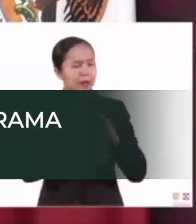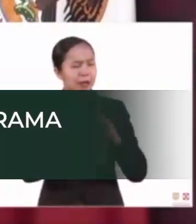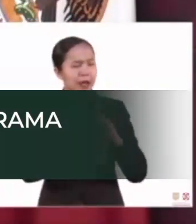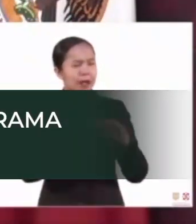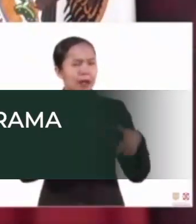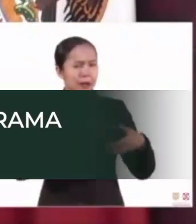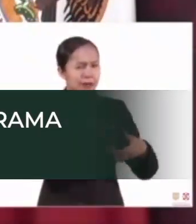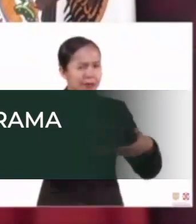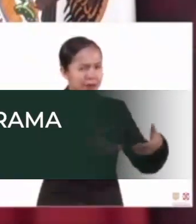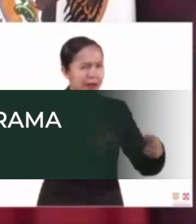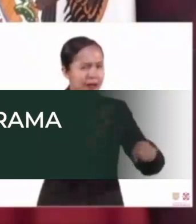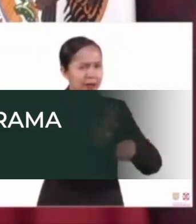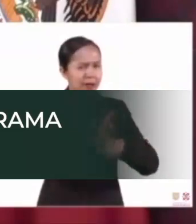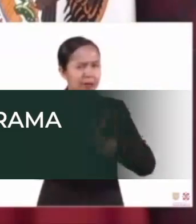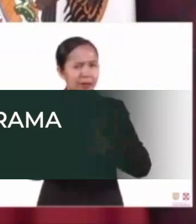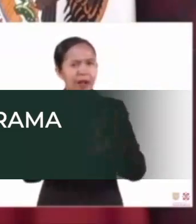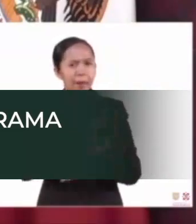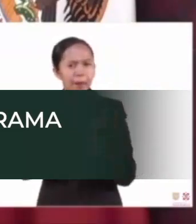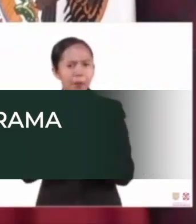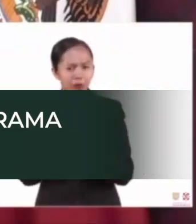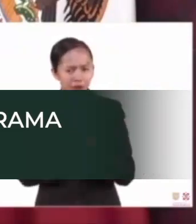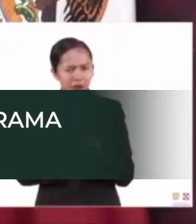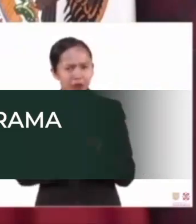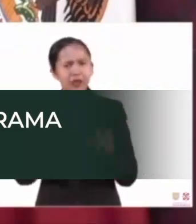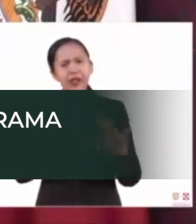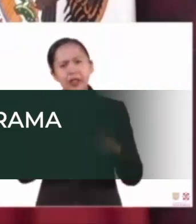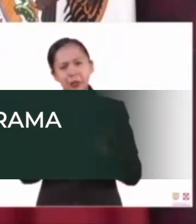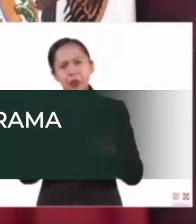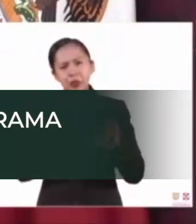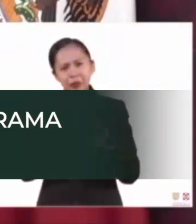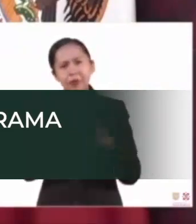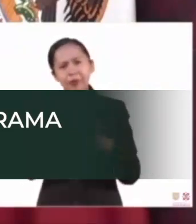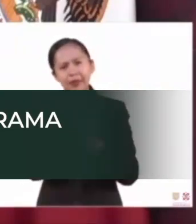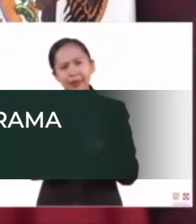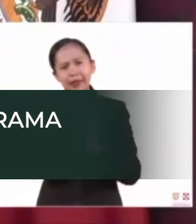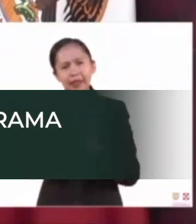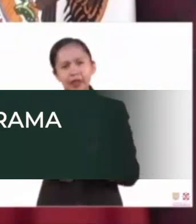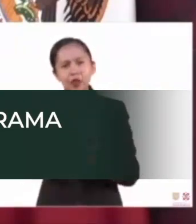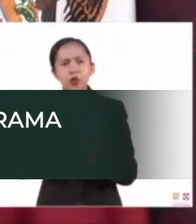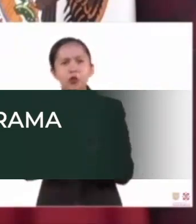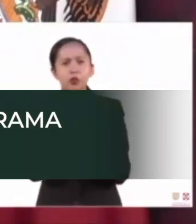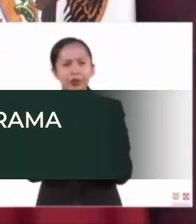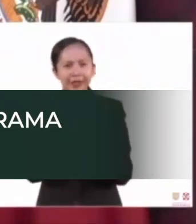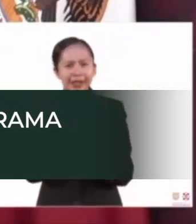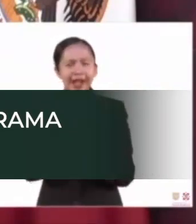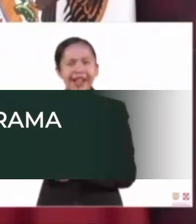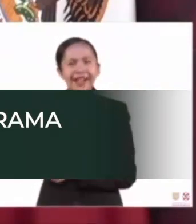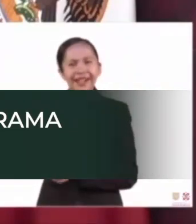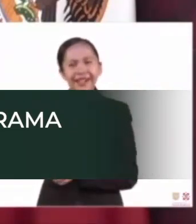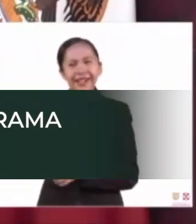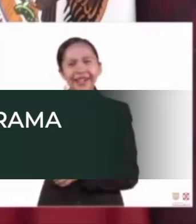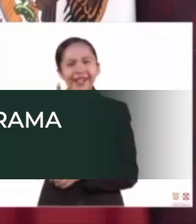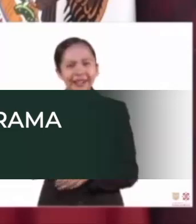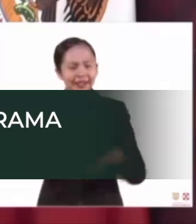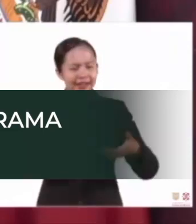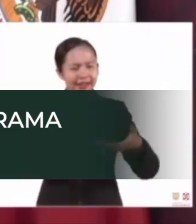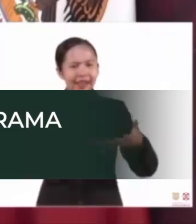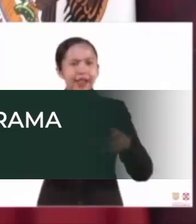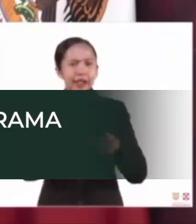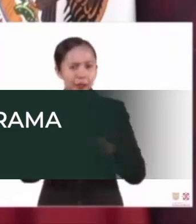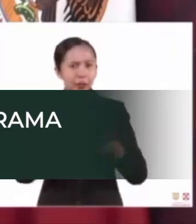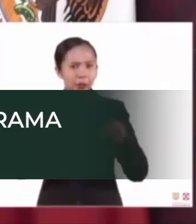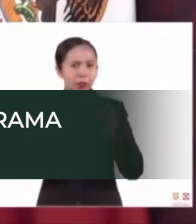Bienestar de la Ciudad de México afirmó que se intervinieron calles, barrios y pueblos originarios con más de